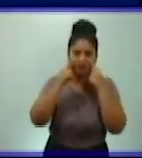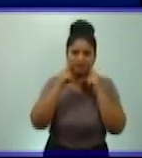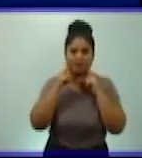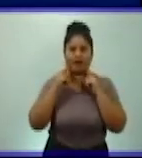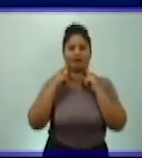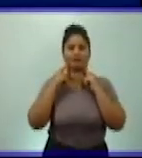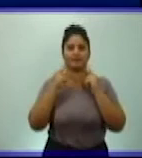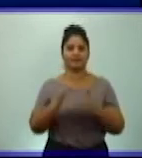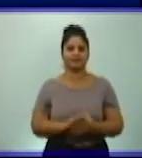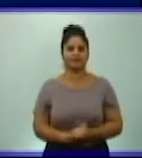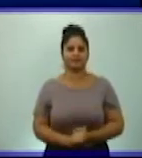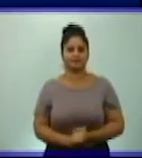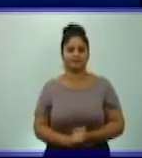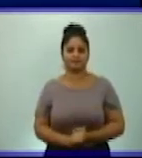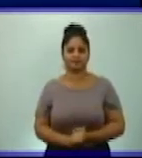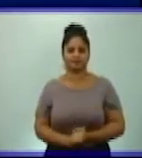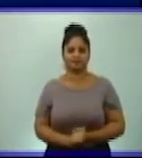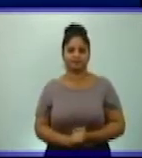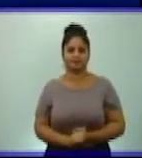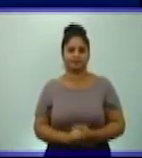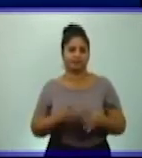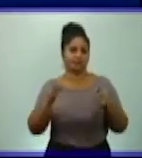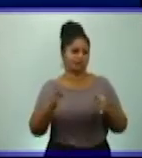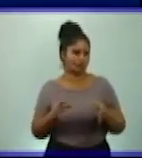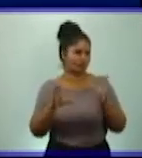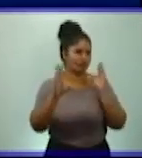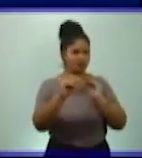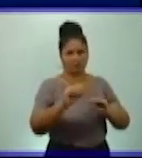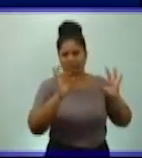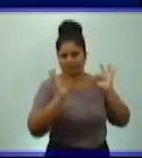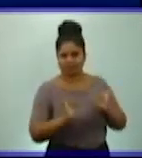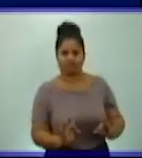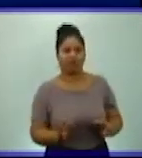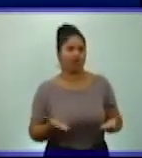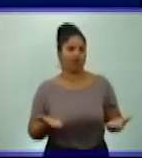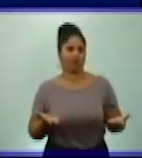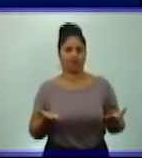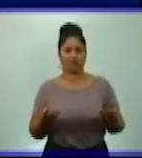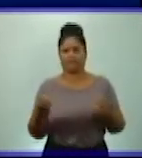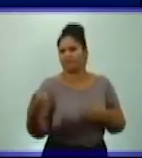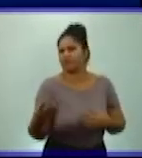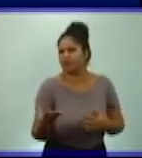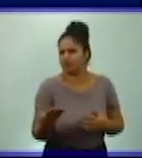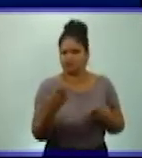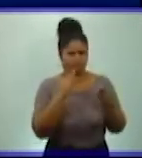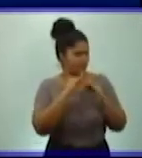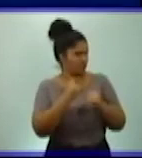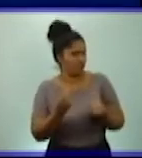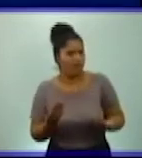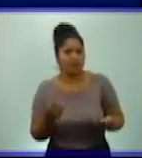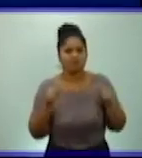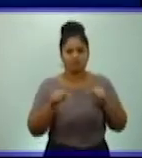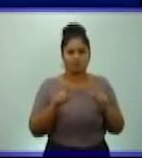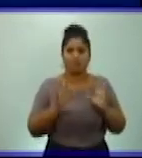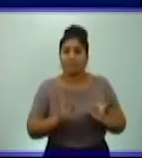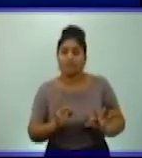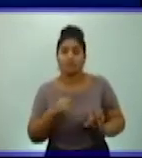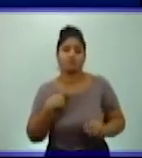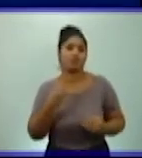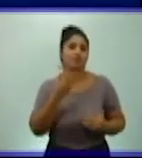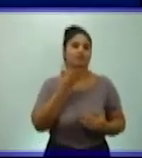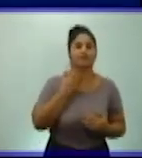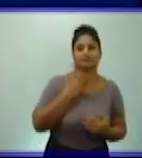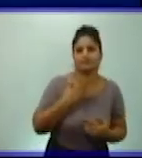corazón, que son sinceras, puras. Pues ya en líquido humor, es decir, no tienes por qué